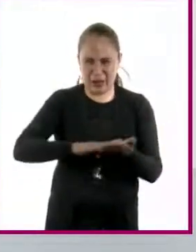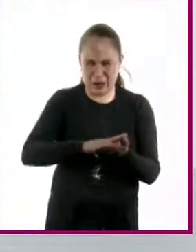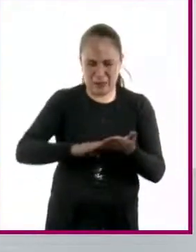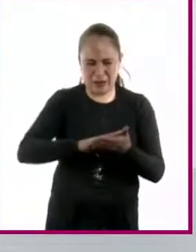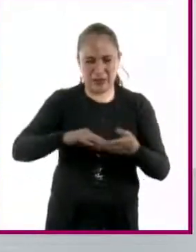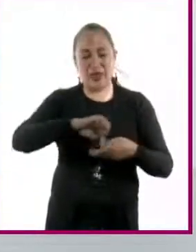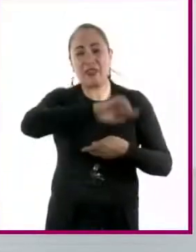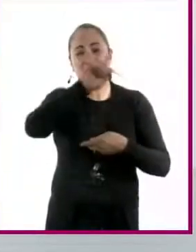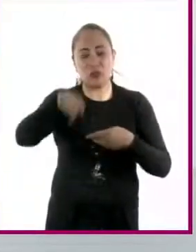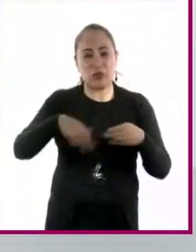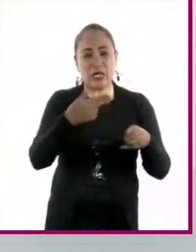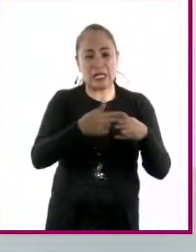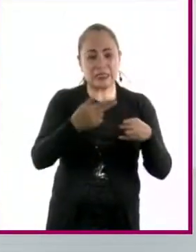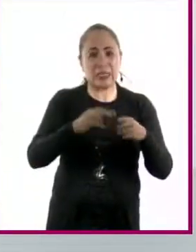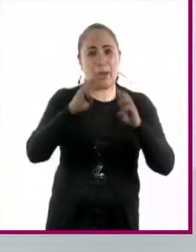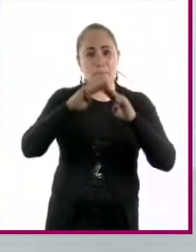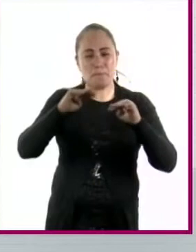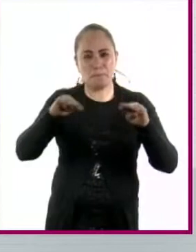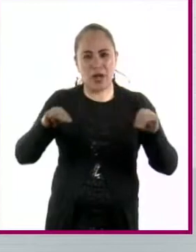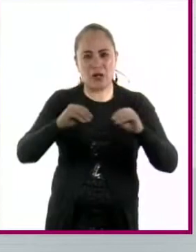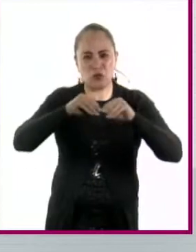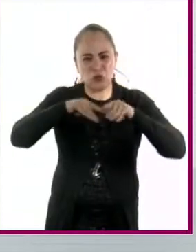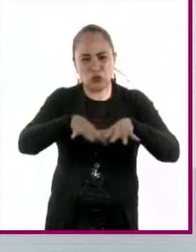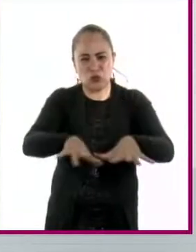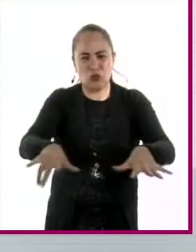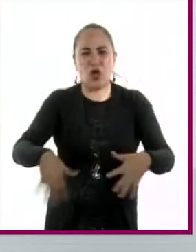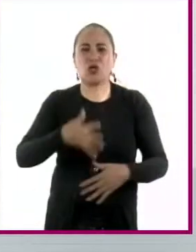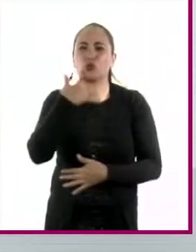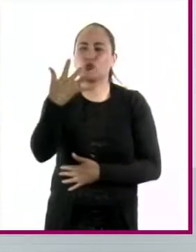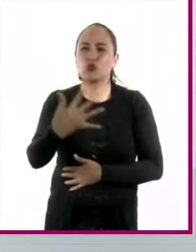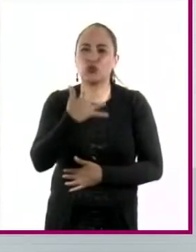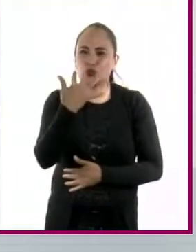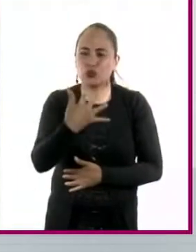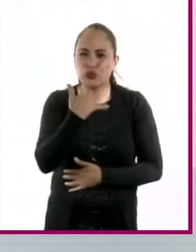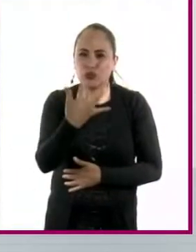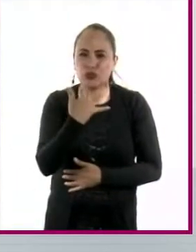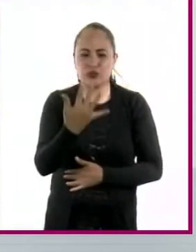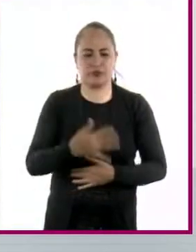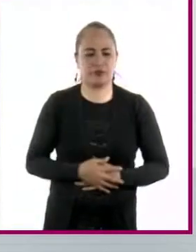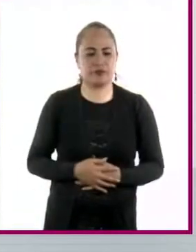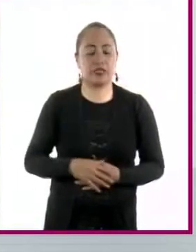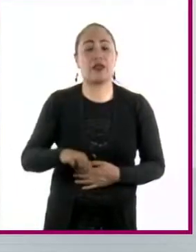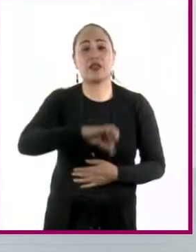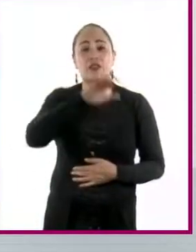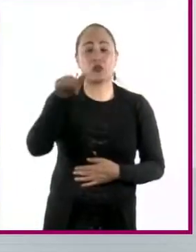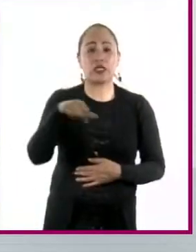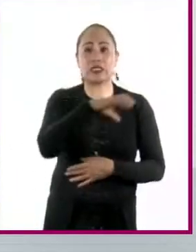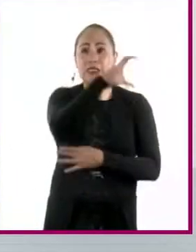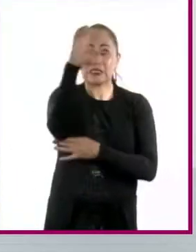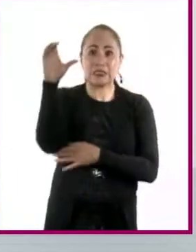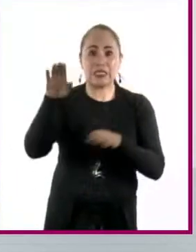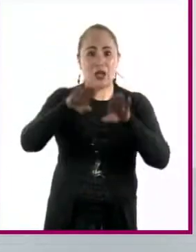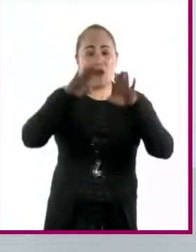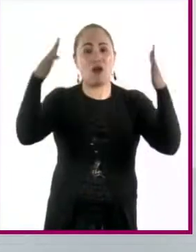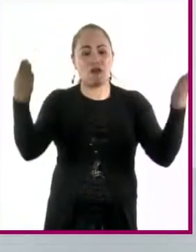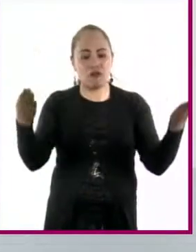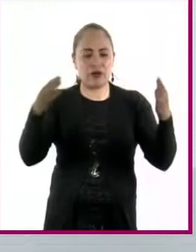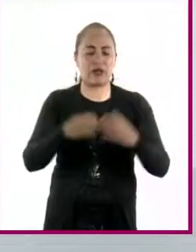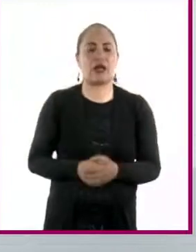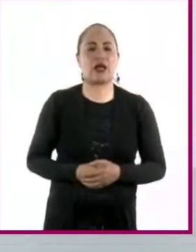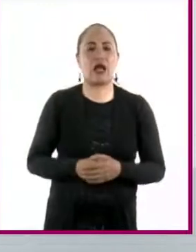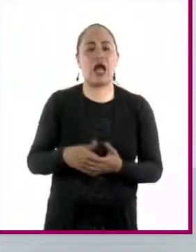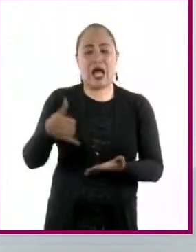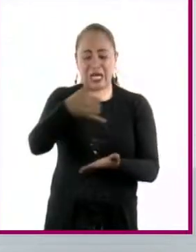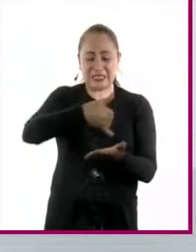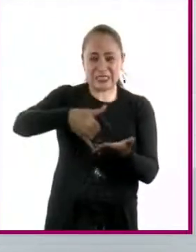donde se contaminan con el aceite. Y el aceite lo que pasa es que cuando está en cielo abierto, el aceite y la gasolina hacen